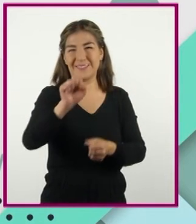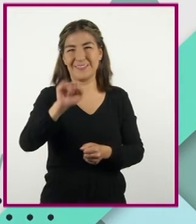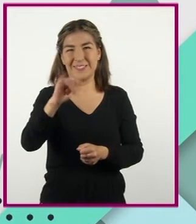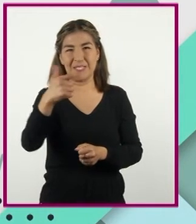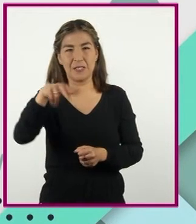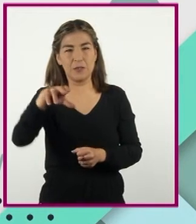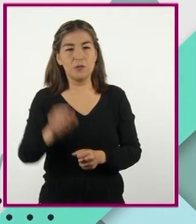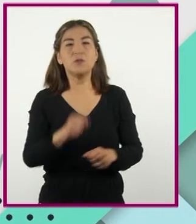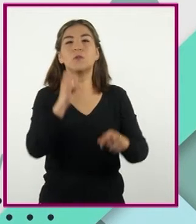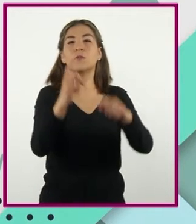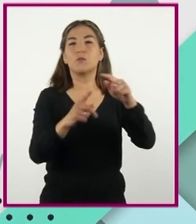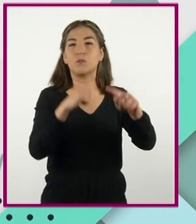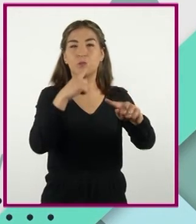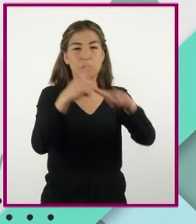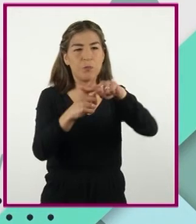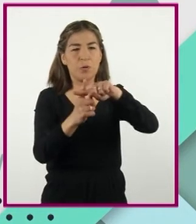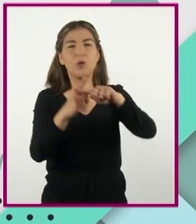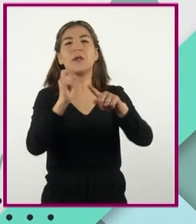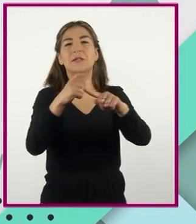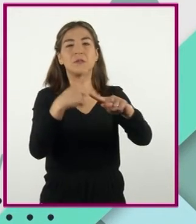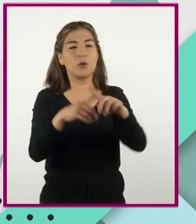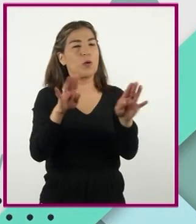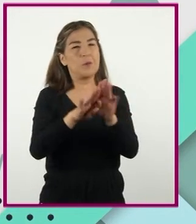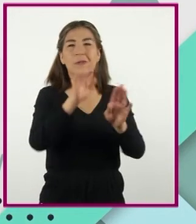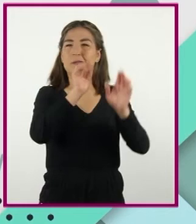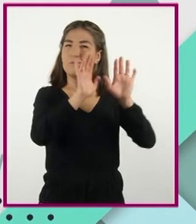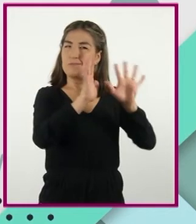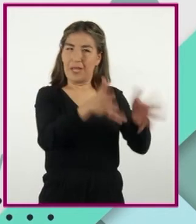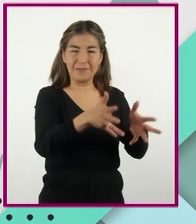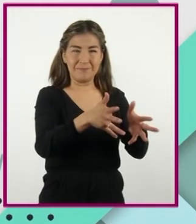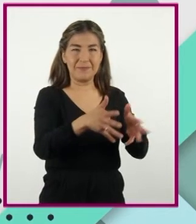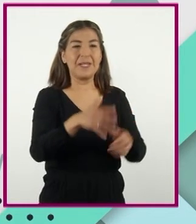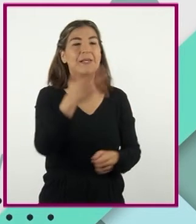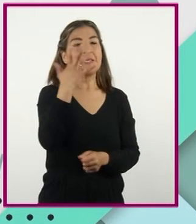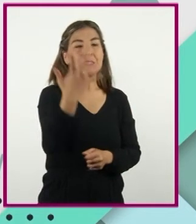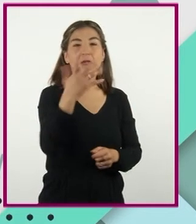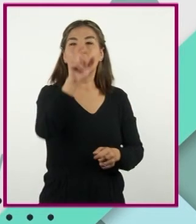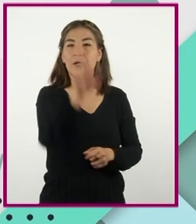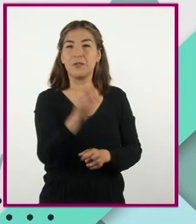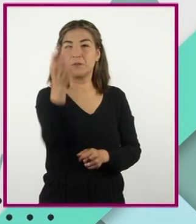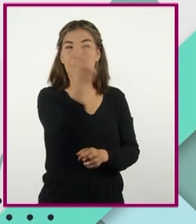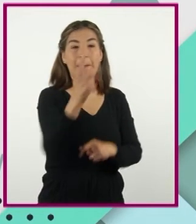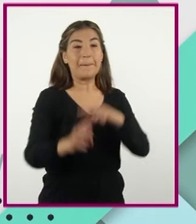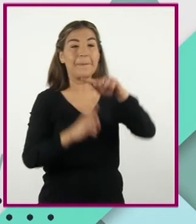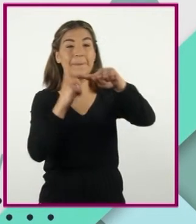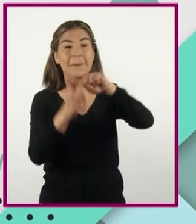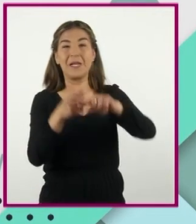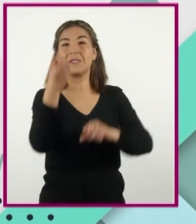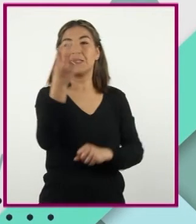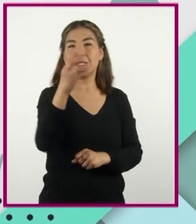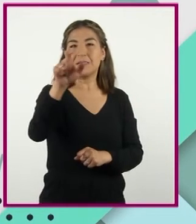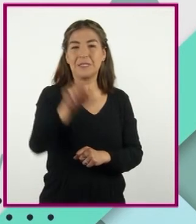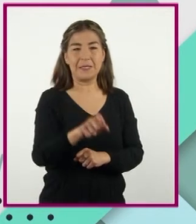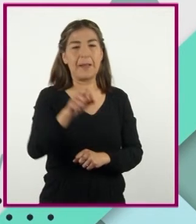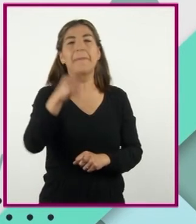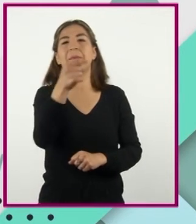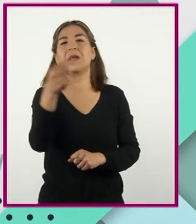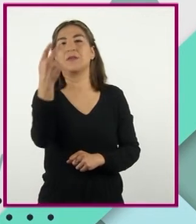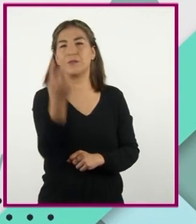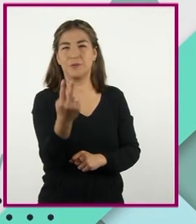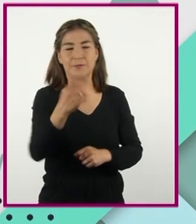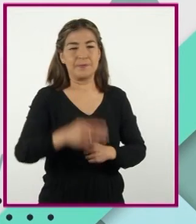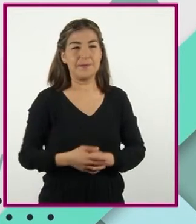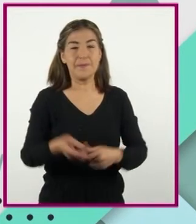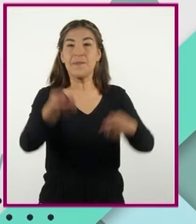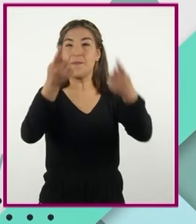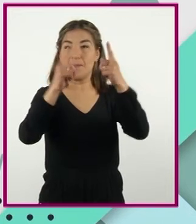la multiplicación, los signos de cada término se conservan. 5x al cuadrado más 3x menos 2. En el